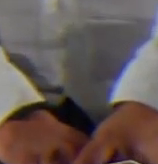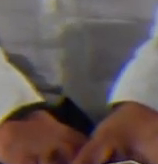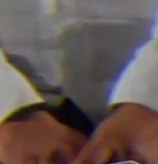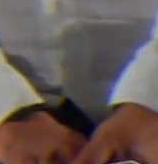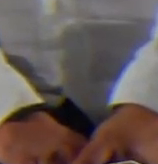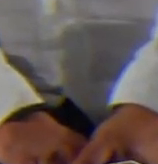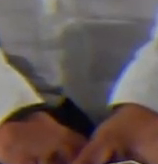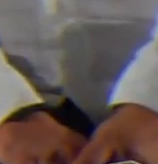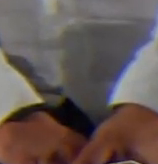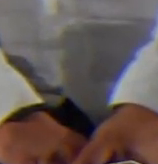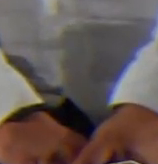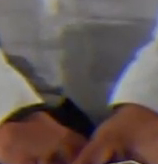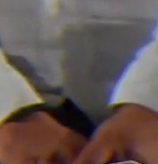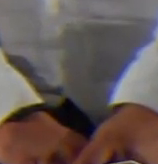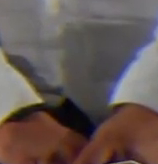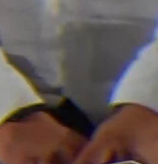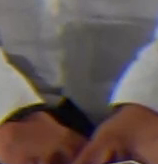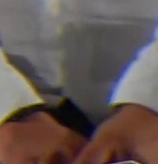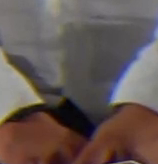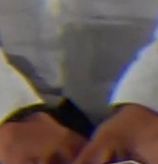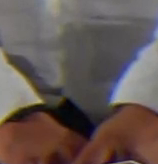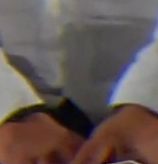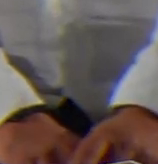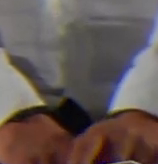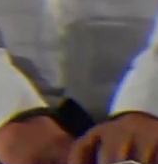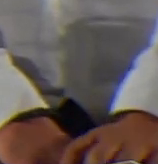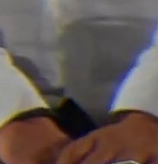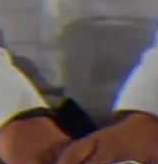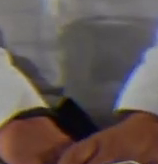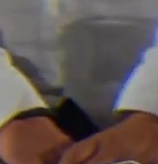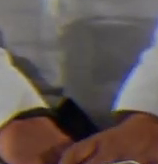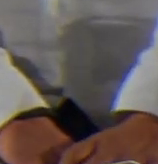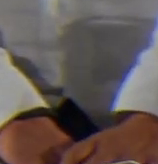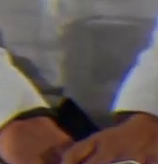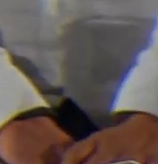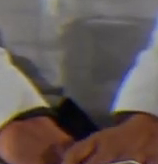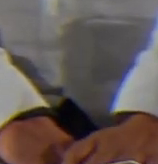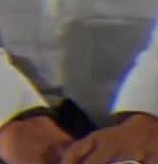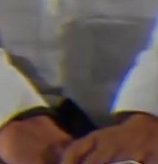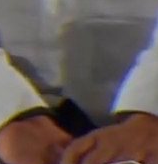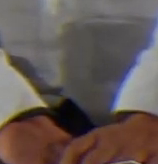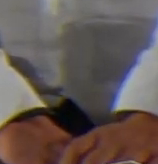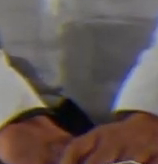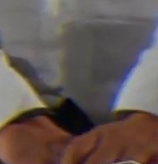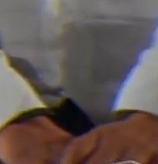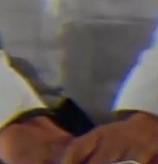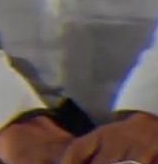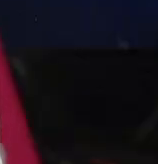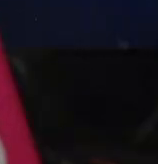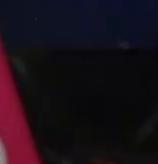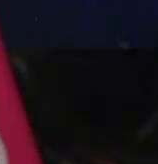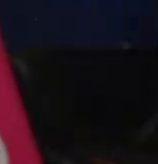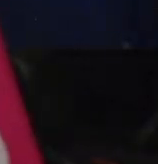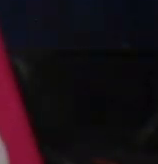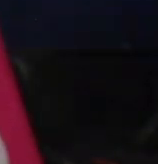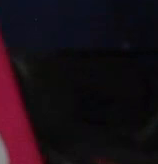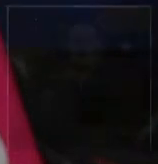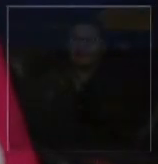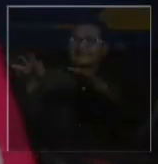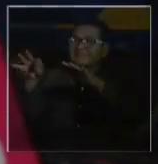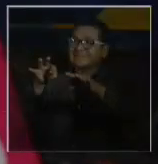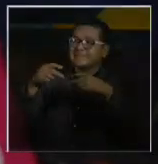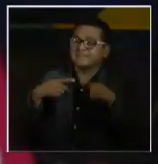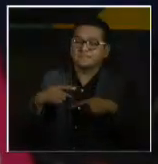el tema de qué materias y en qué va a consistir esa capacitación y profesionalización. Tenemos que trabajar en ciencias penales, tenemos que trabajar